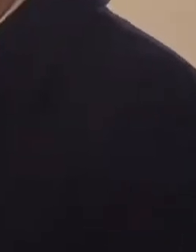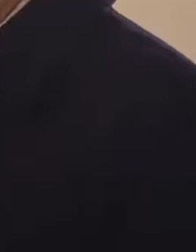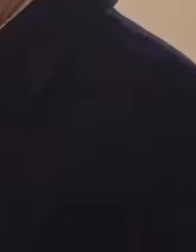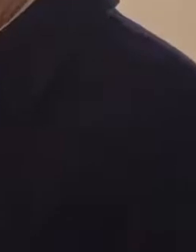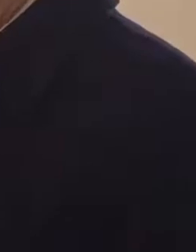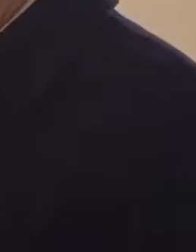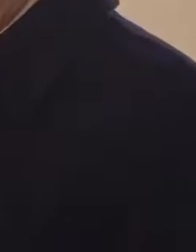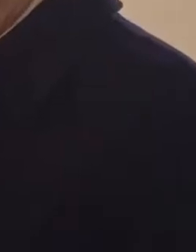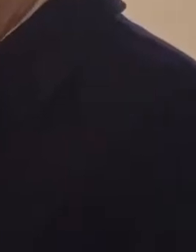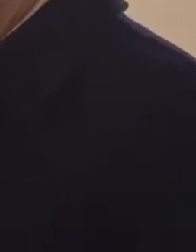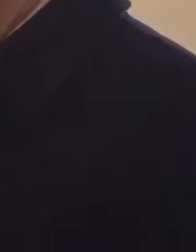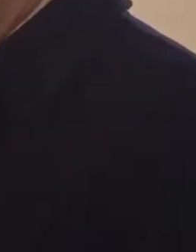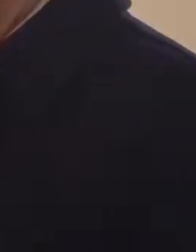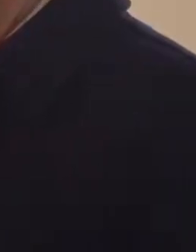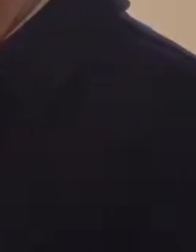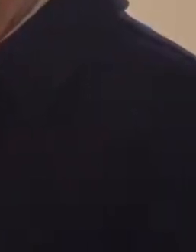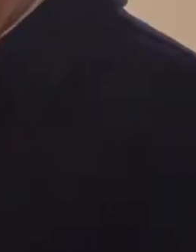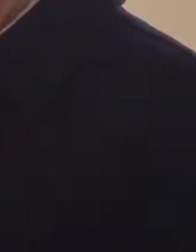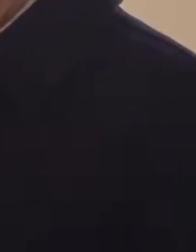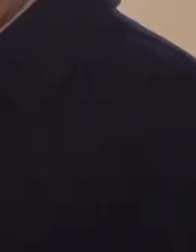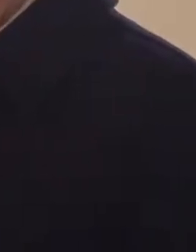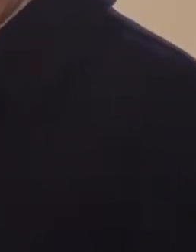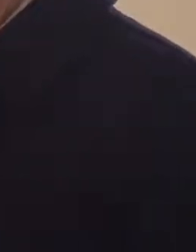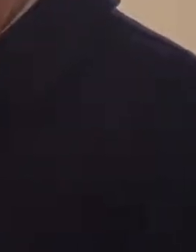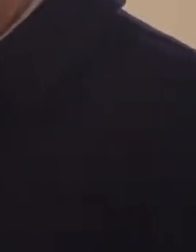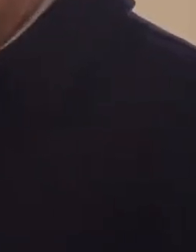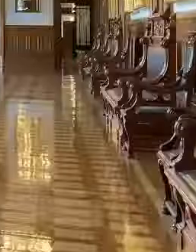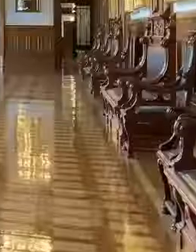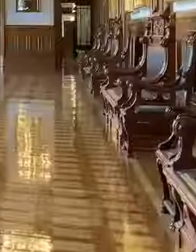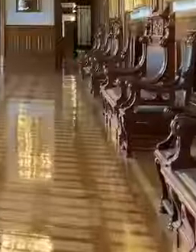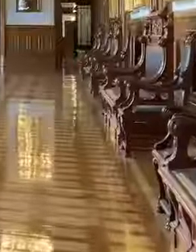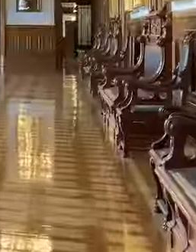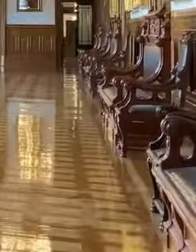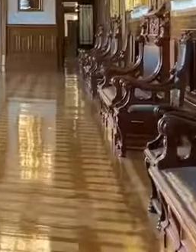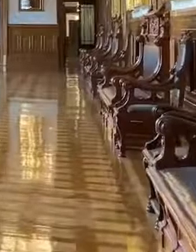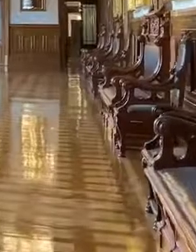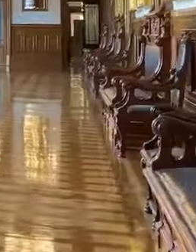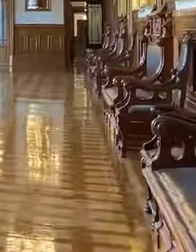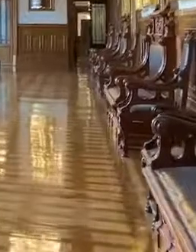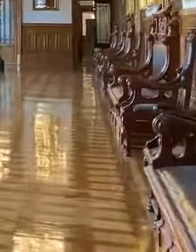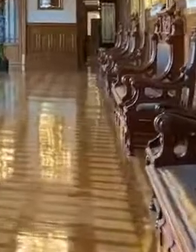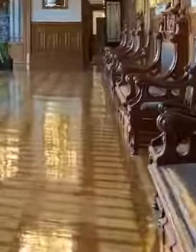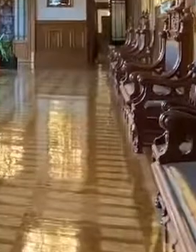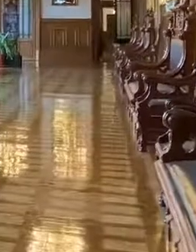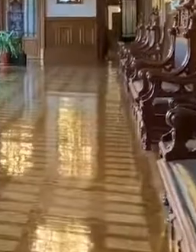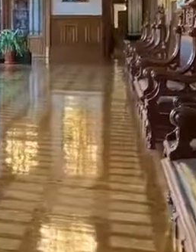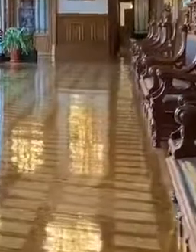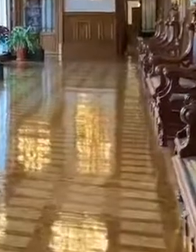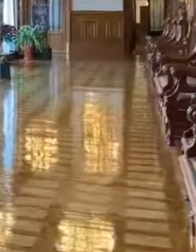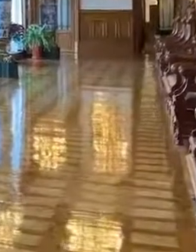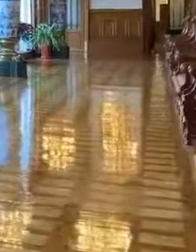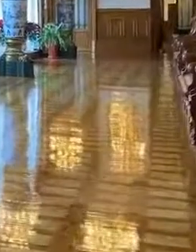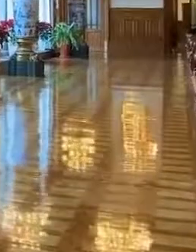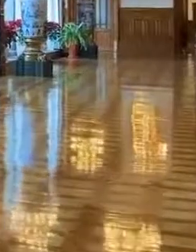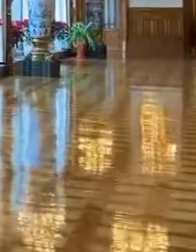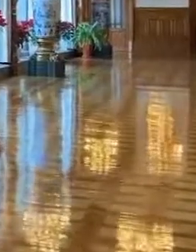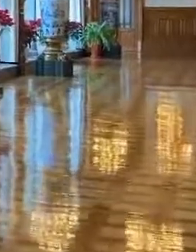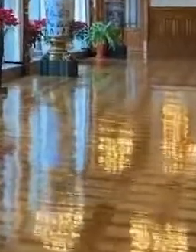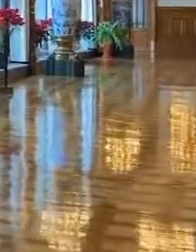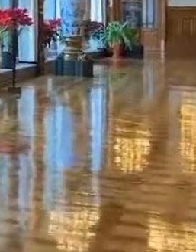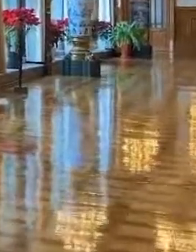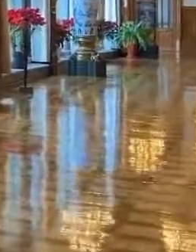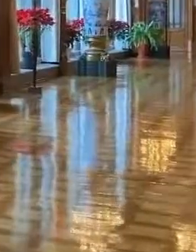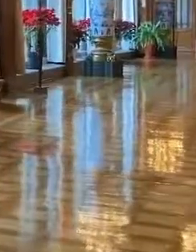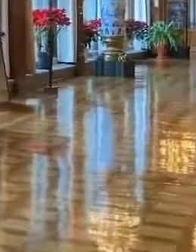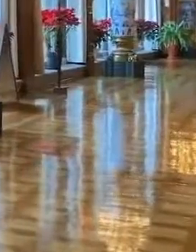870,000. Ya establecimos comunicación con Pfizer.